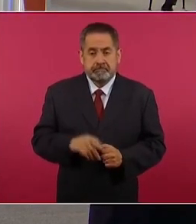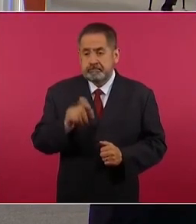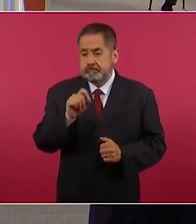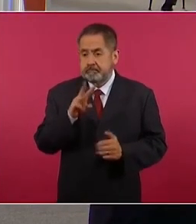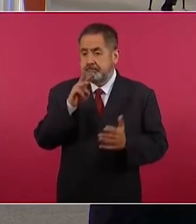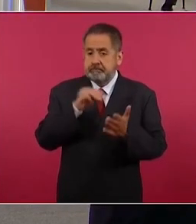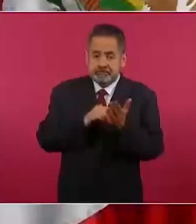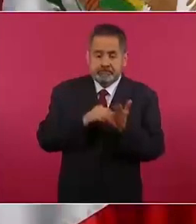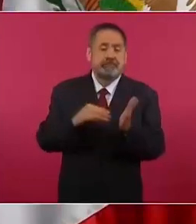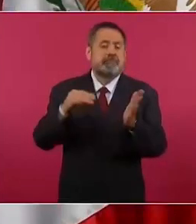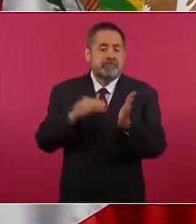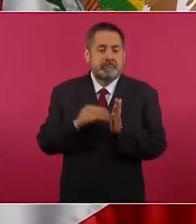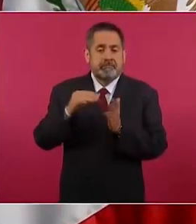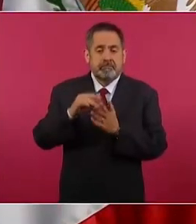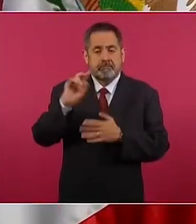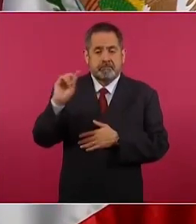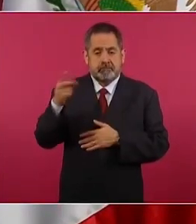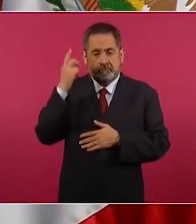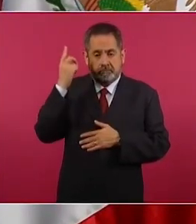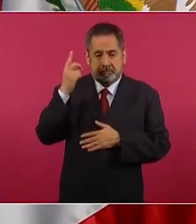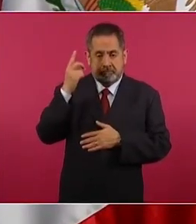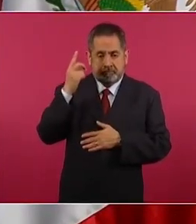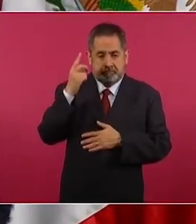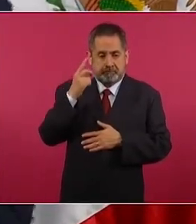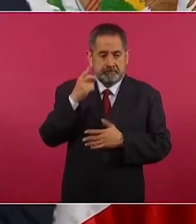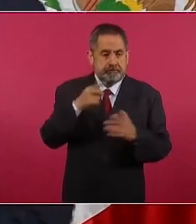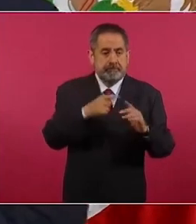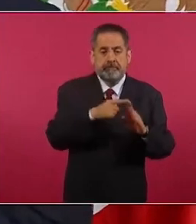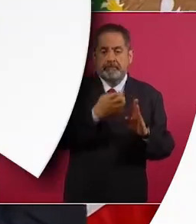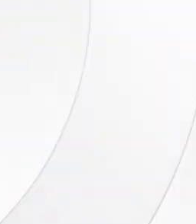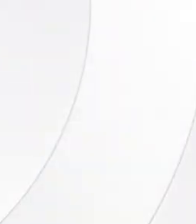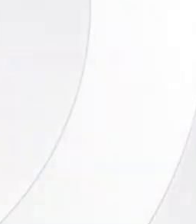millones de dólares. Primer semestre.